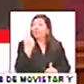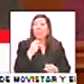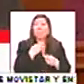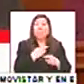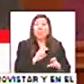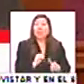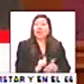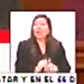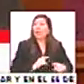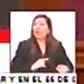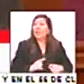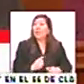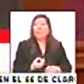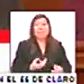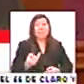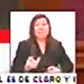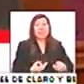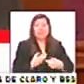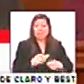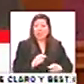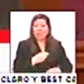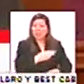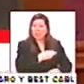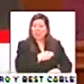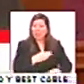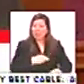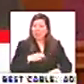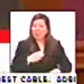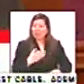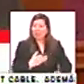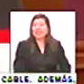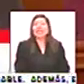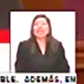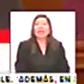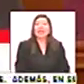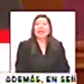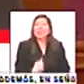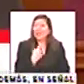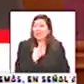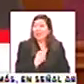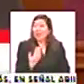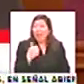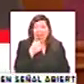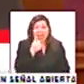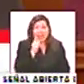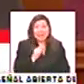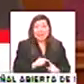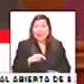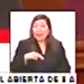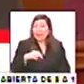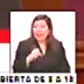Públicos y la Dirección General de Presupuesto Público del Ministerio de Economía y Finanzas. Como le dije, este tema se tocó ayer, pero a pedido